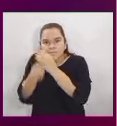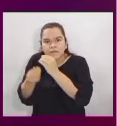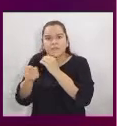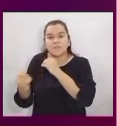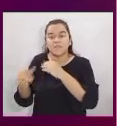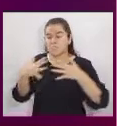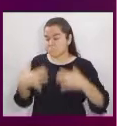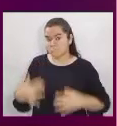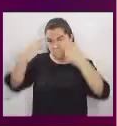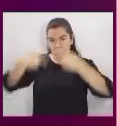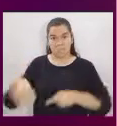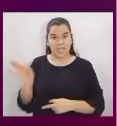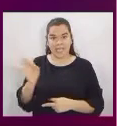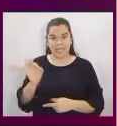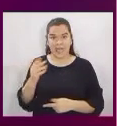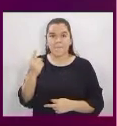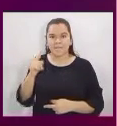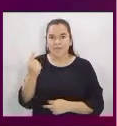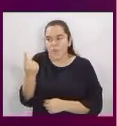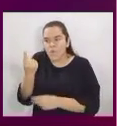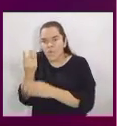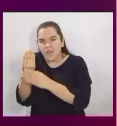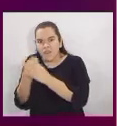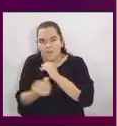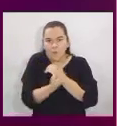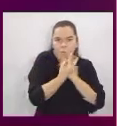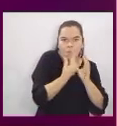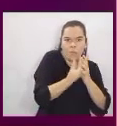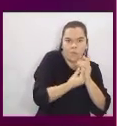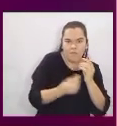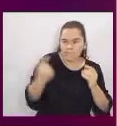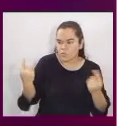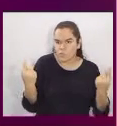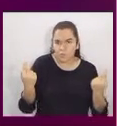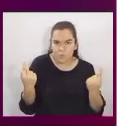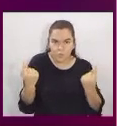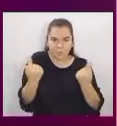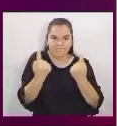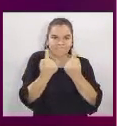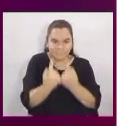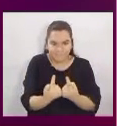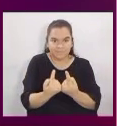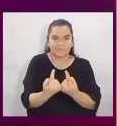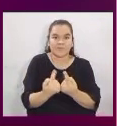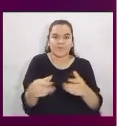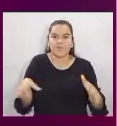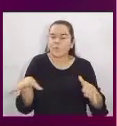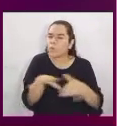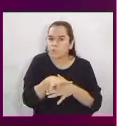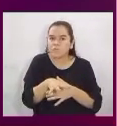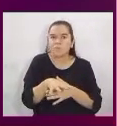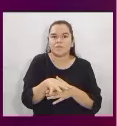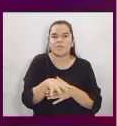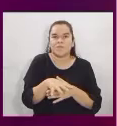tiene una sola copia, no tiene ningún síntoma. Pero cuando esos dos